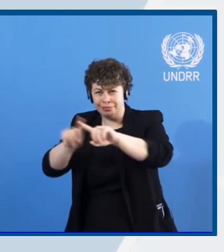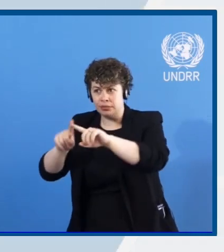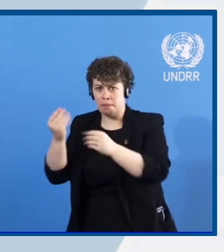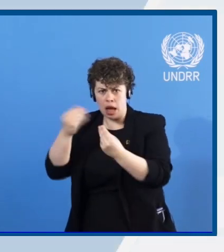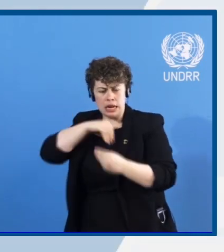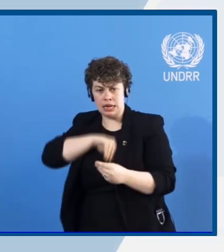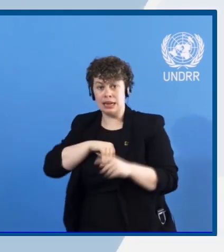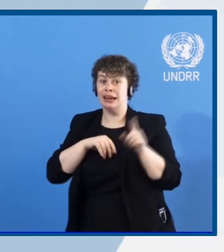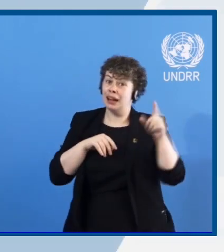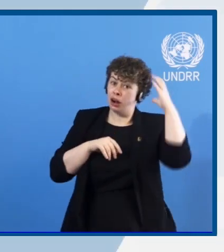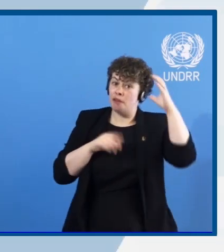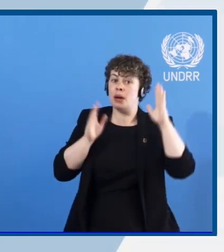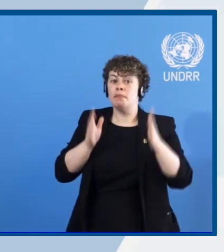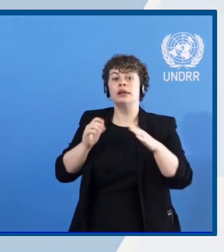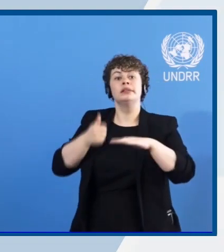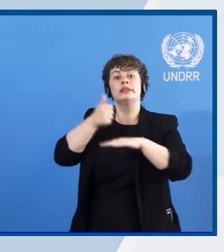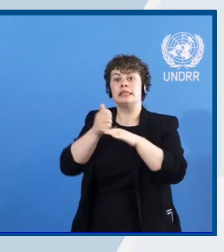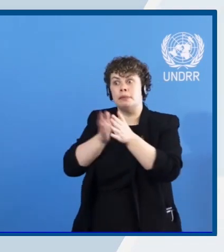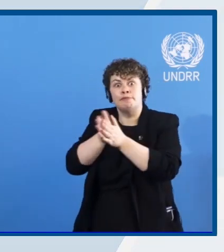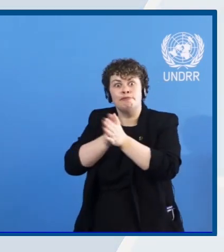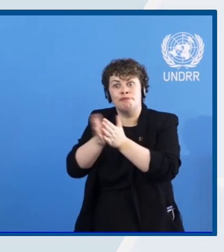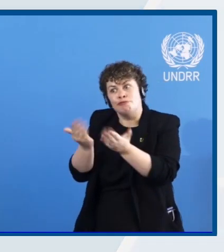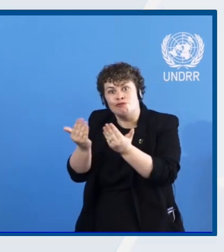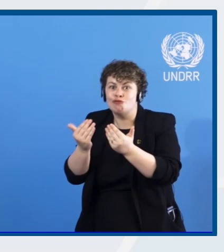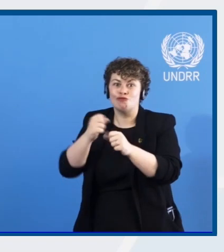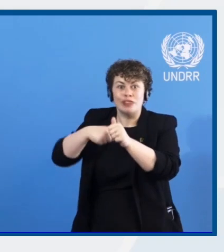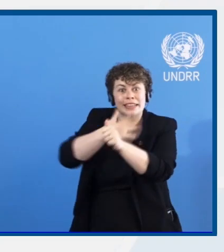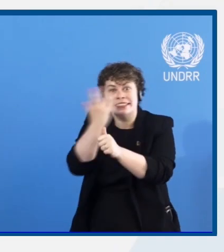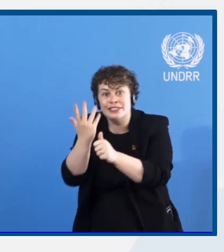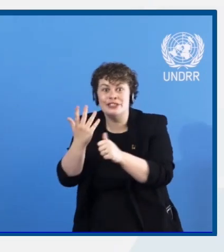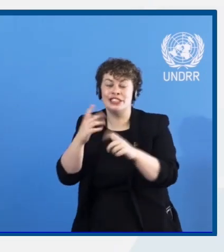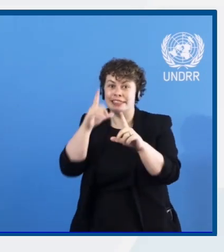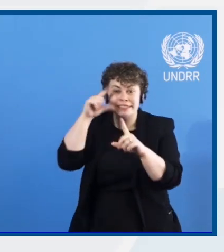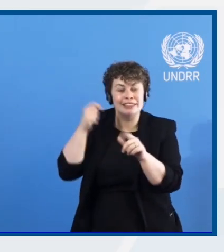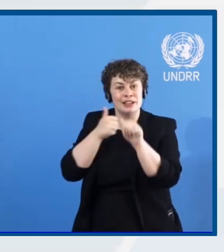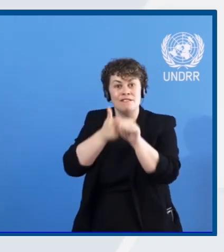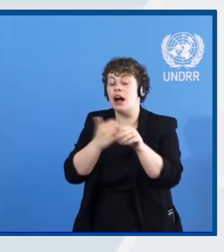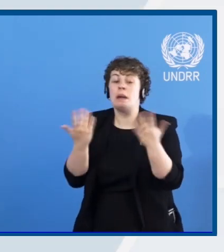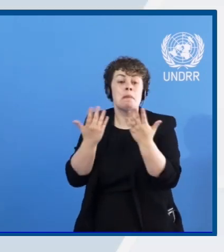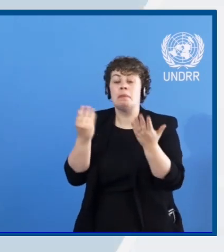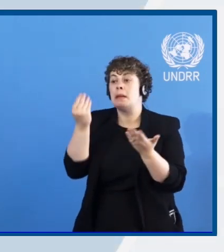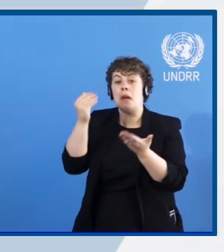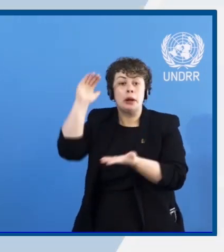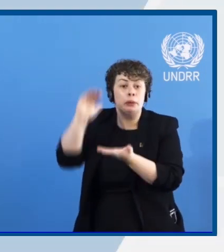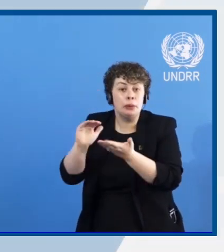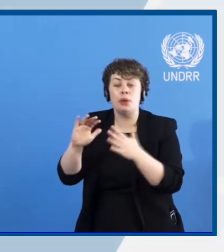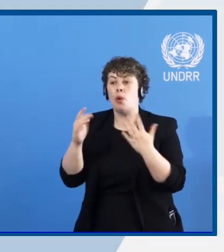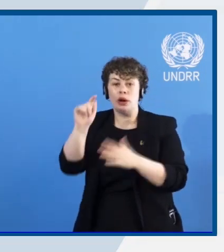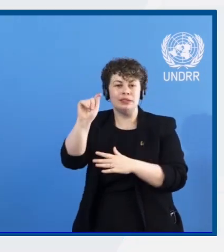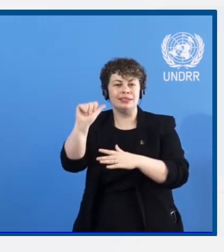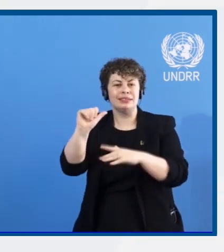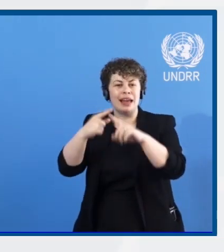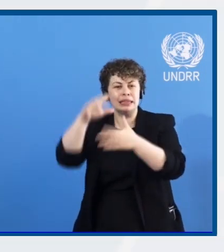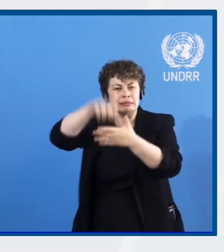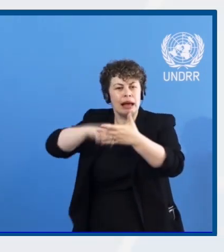una agenda no tanto de rentabilidad desde el punto de vista del negocio y de lo que